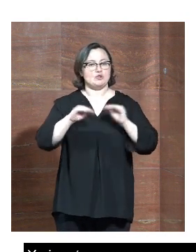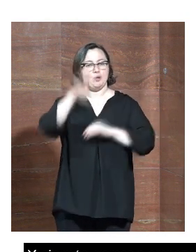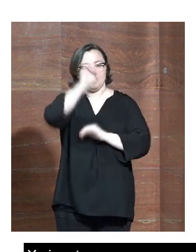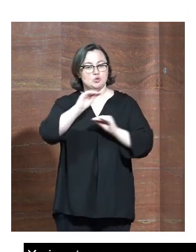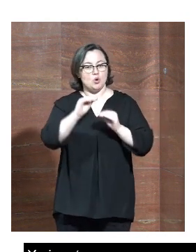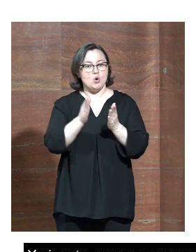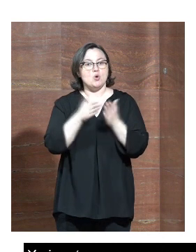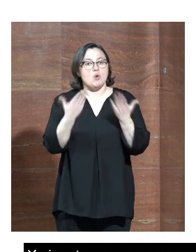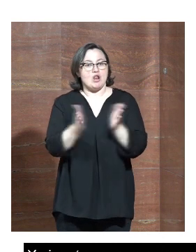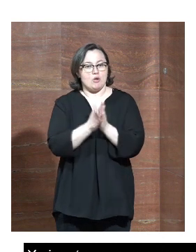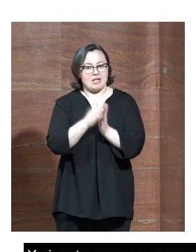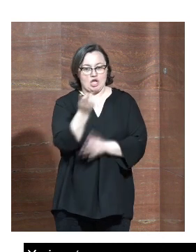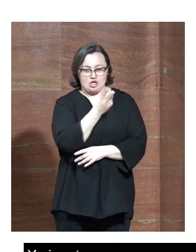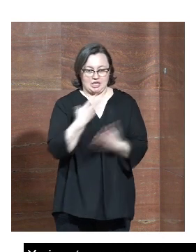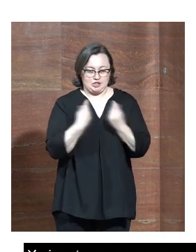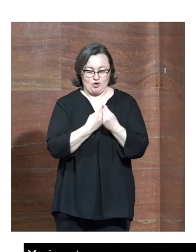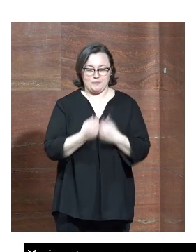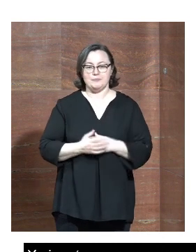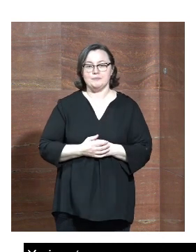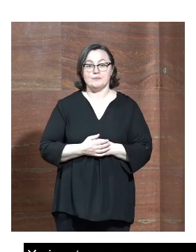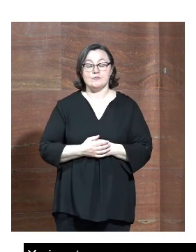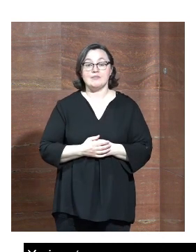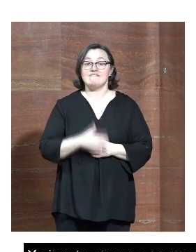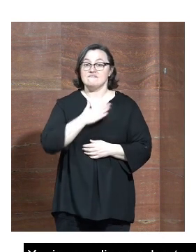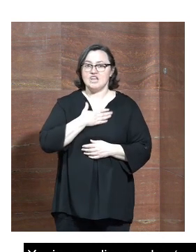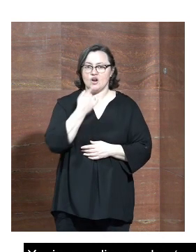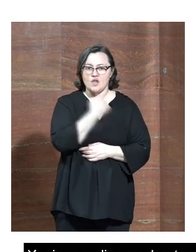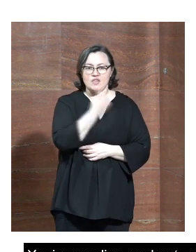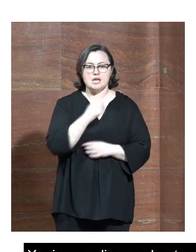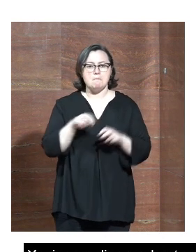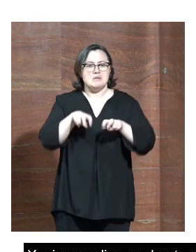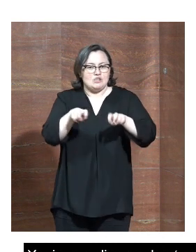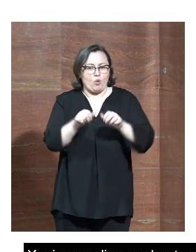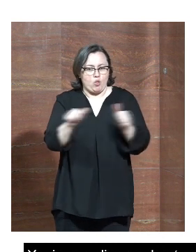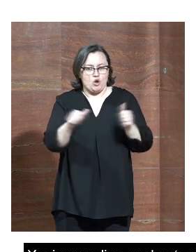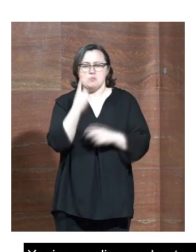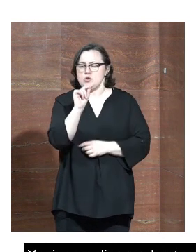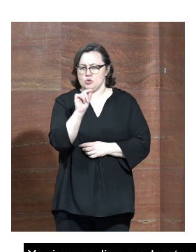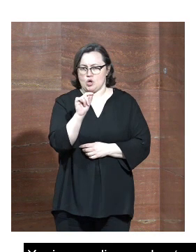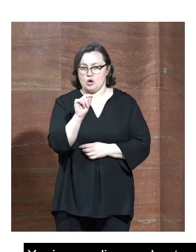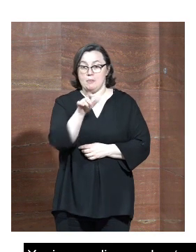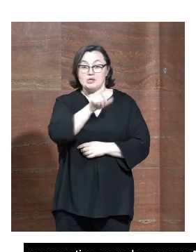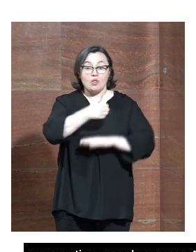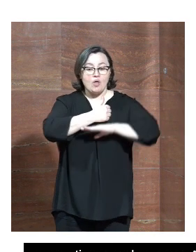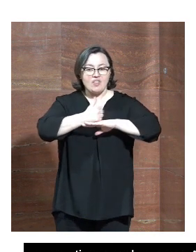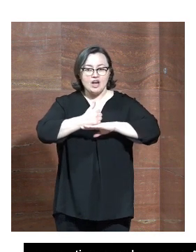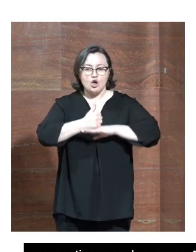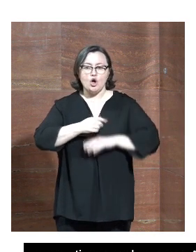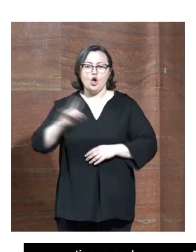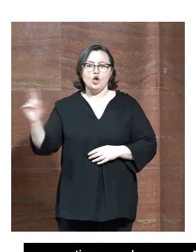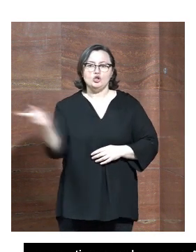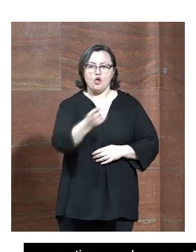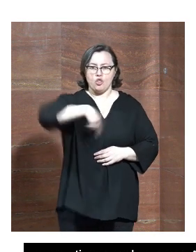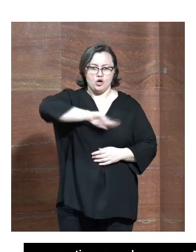sean los compañeros que me acompañan en la mesa. Sí quiero hacer una pequeña introducción de 1 minuto. El ciudadano somos